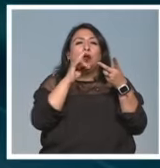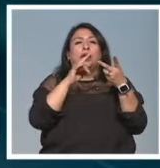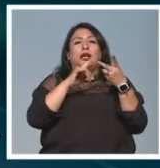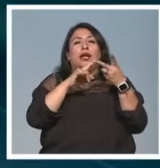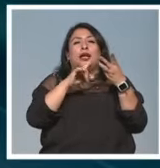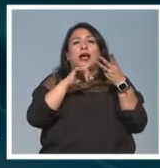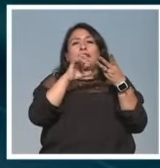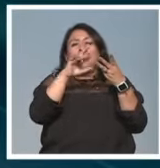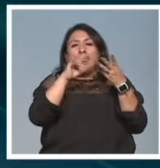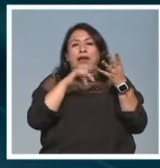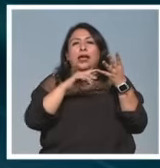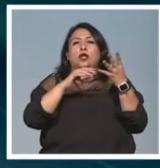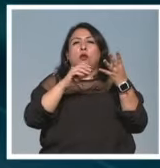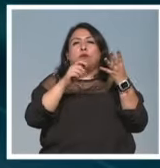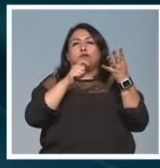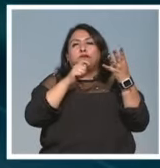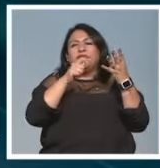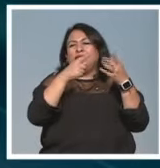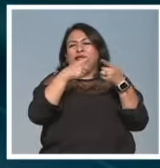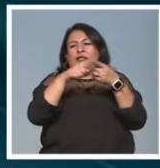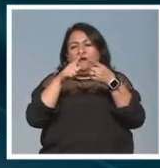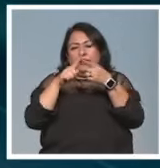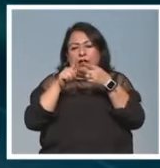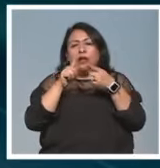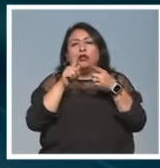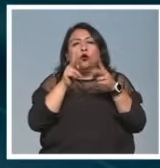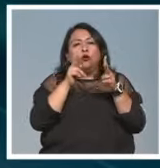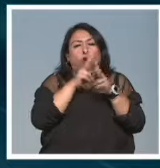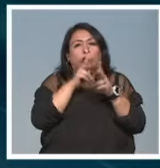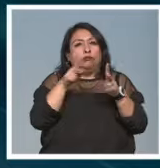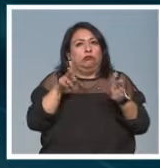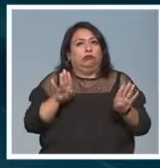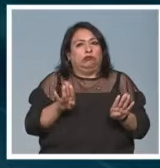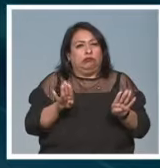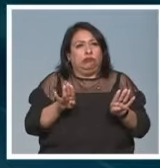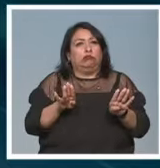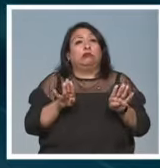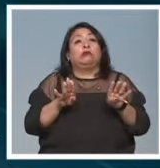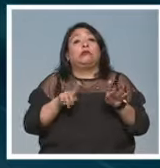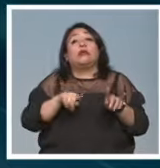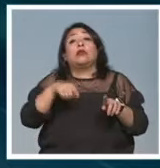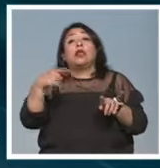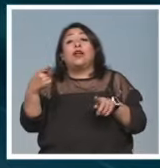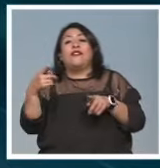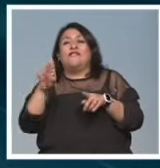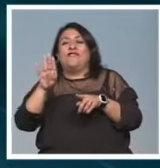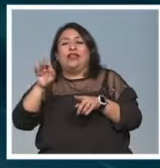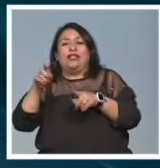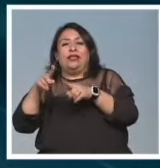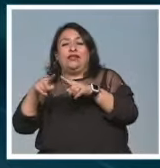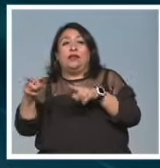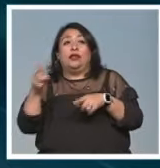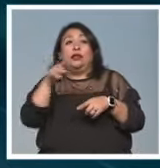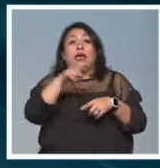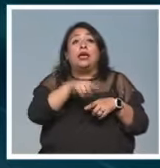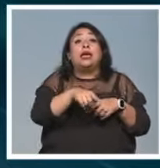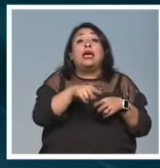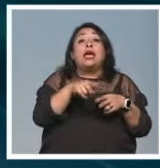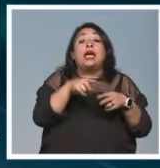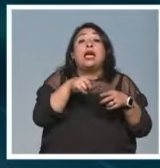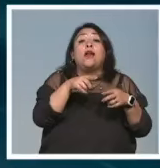flautas, trompetas, trombones, que es lo que lo hace particular y diferente a la banda, es la introducción de la